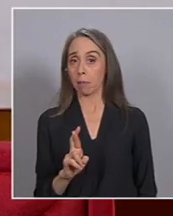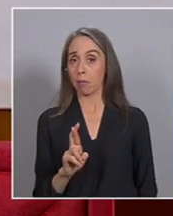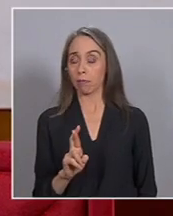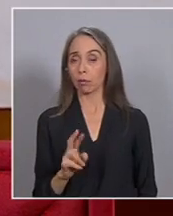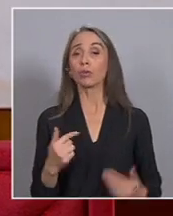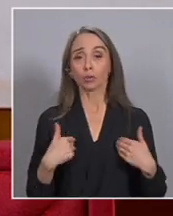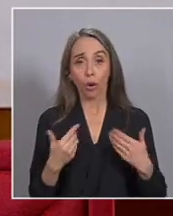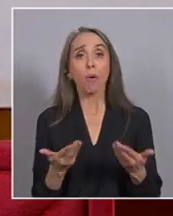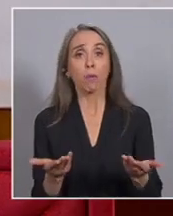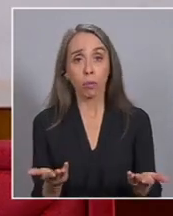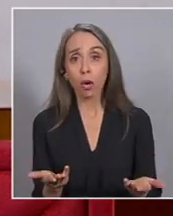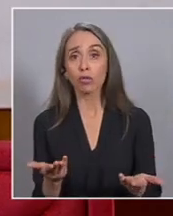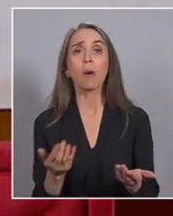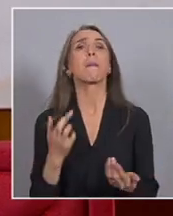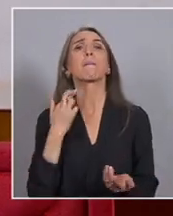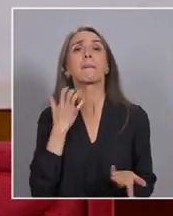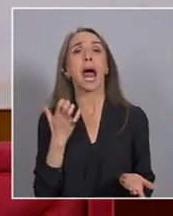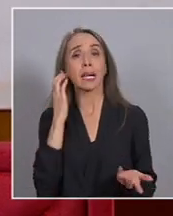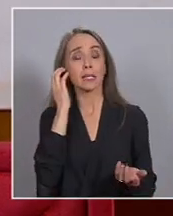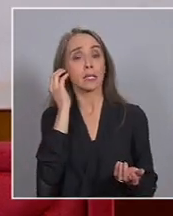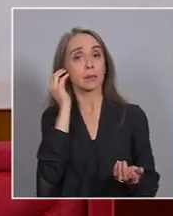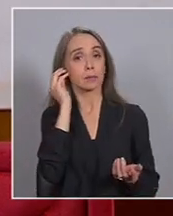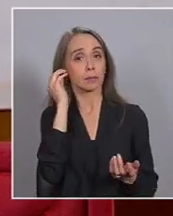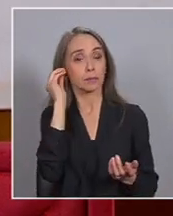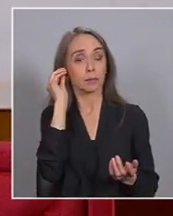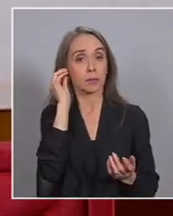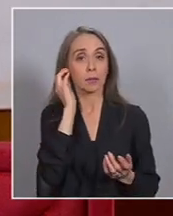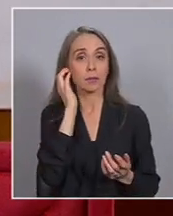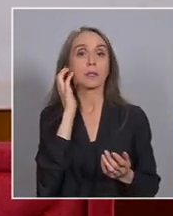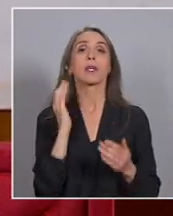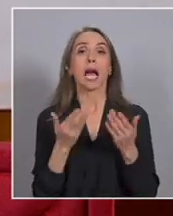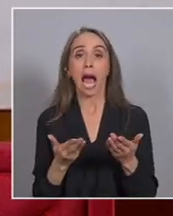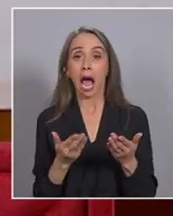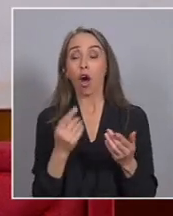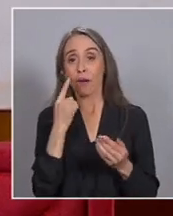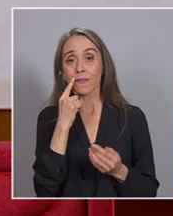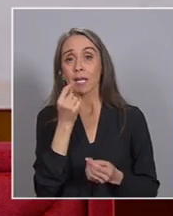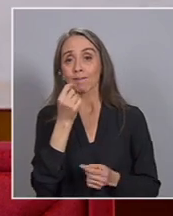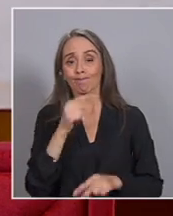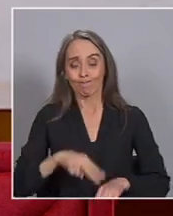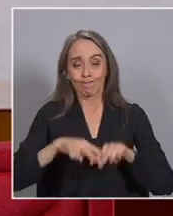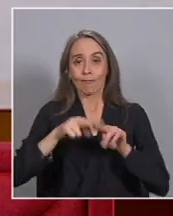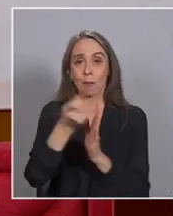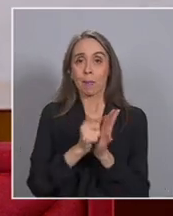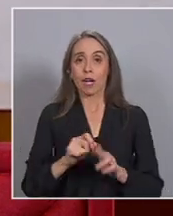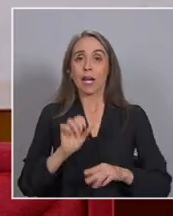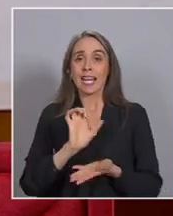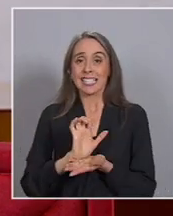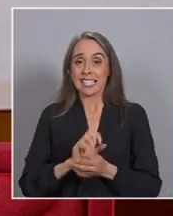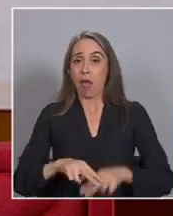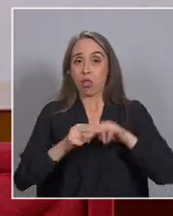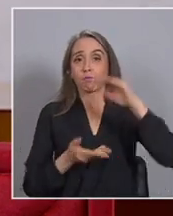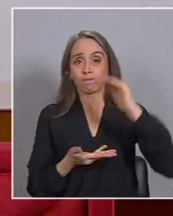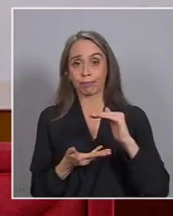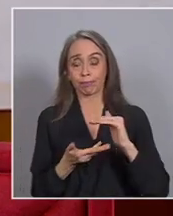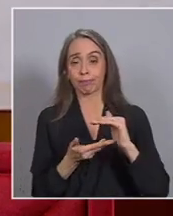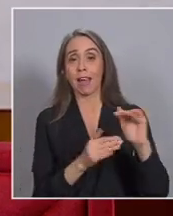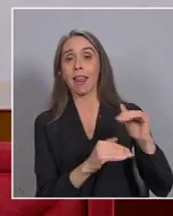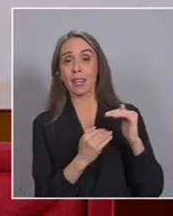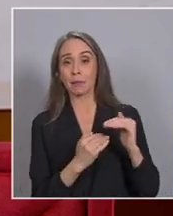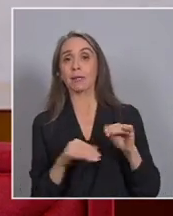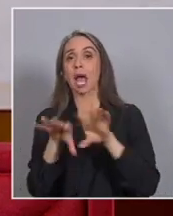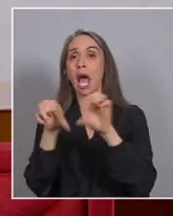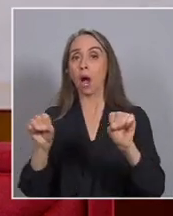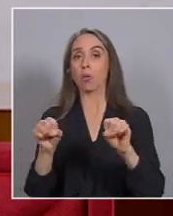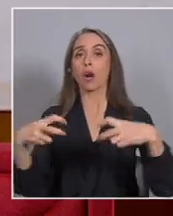estoy disponible para que, considerando las limitaciones actuales que tenemos de presupuesto, lleguemos a un acuerdo con los